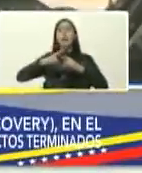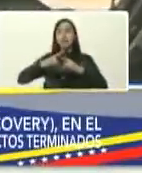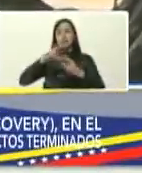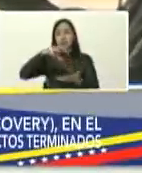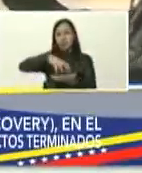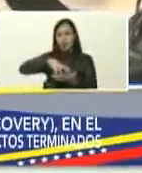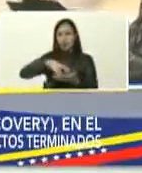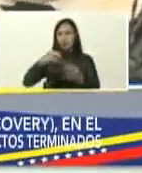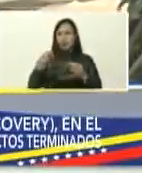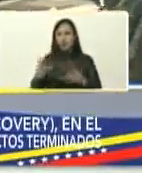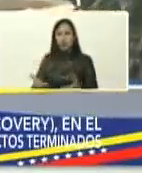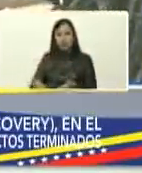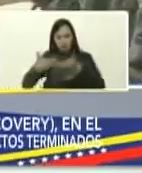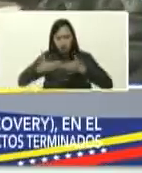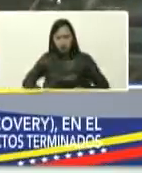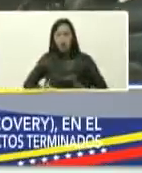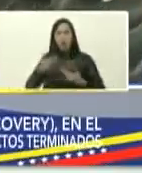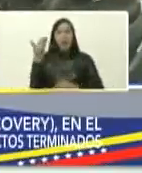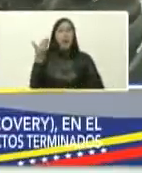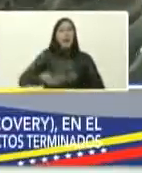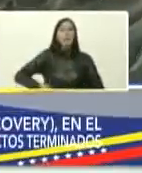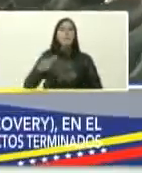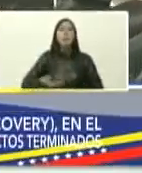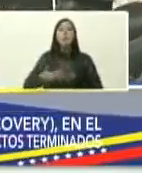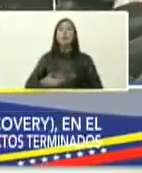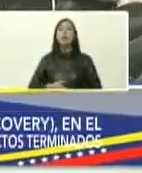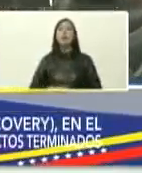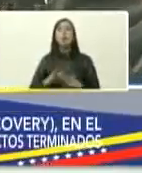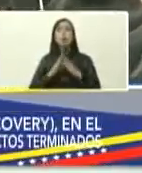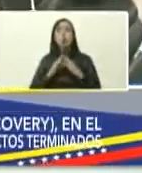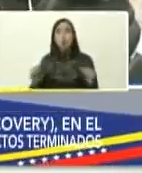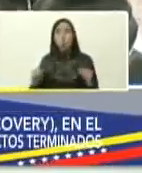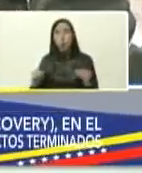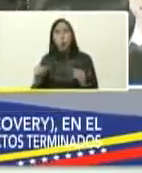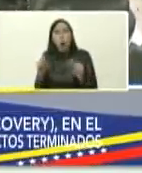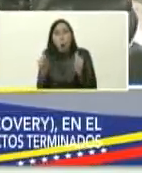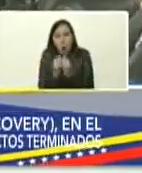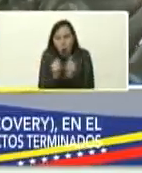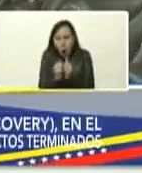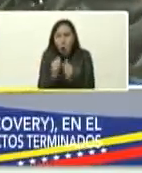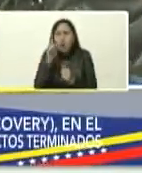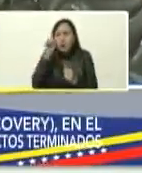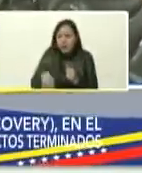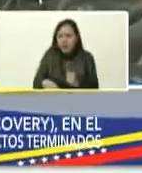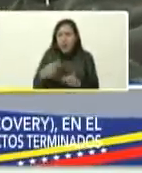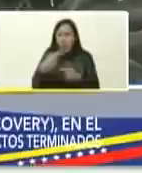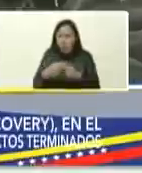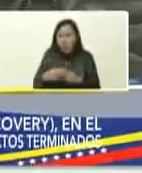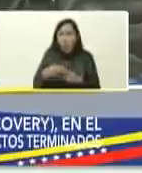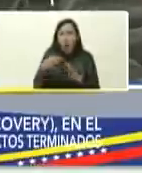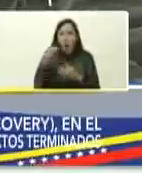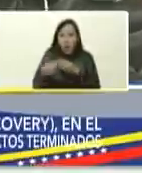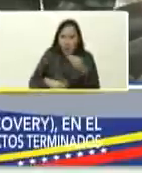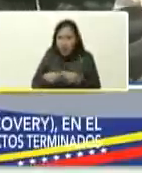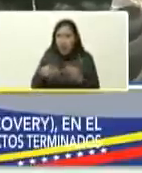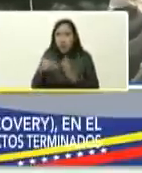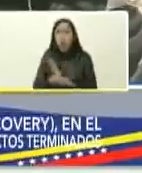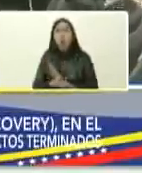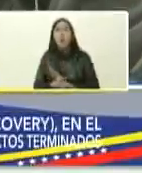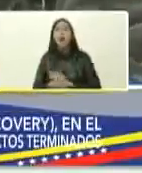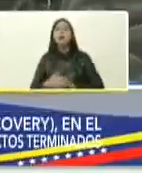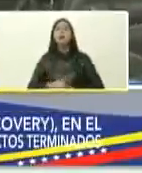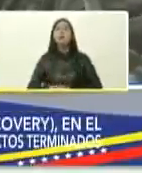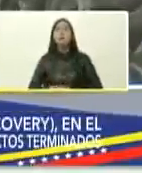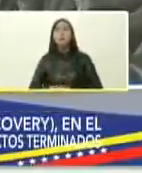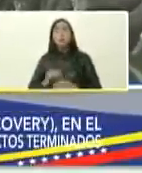los aditamentos. También es muy importante la puntera de acero, recubierta con epóxico para el tema dieléctrico, y que también